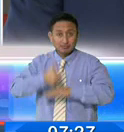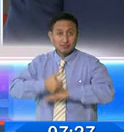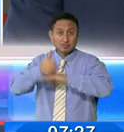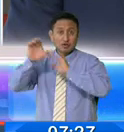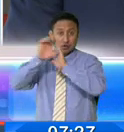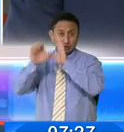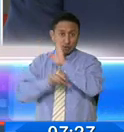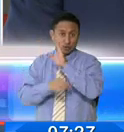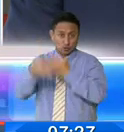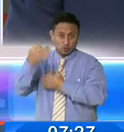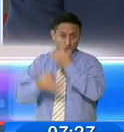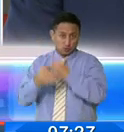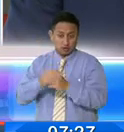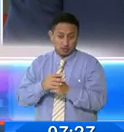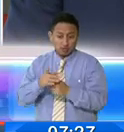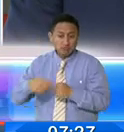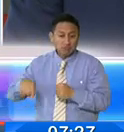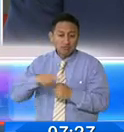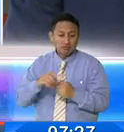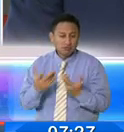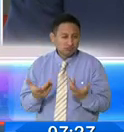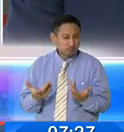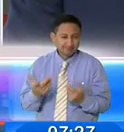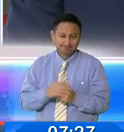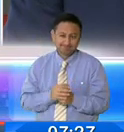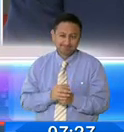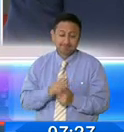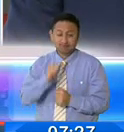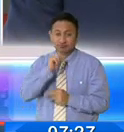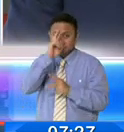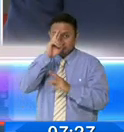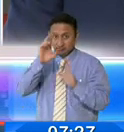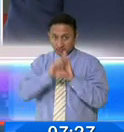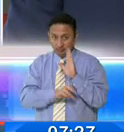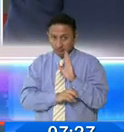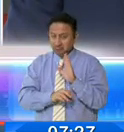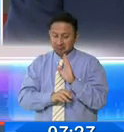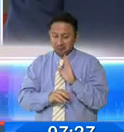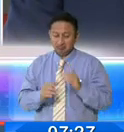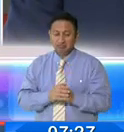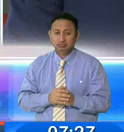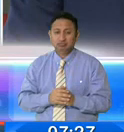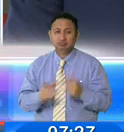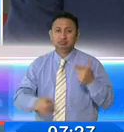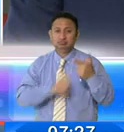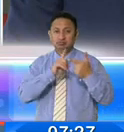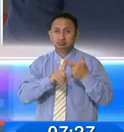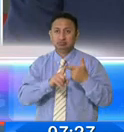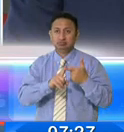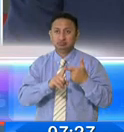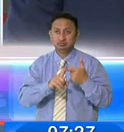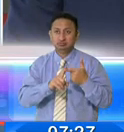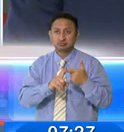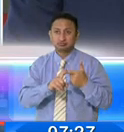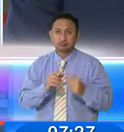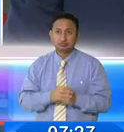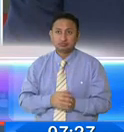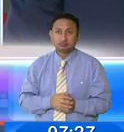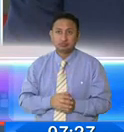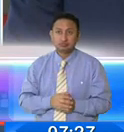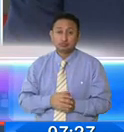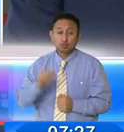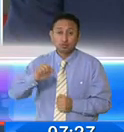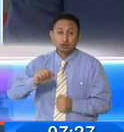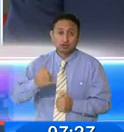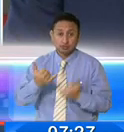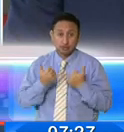ahí ningún viso de inconstitucionalidad. La segunda parte, la posibilidad de que esto se